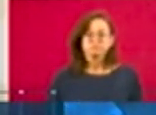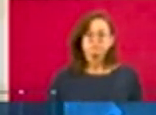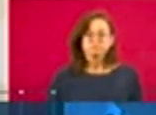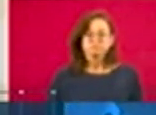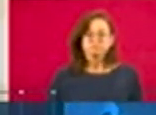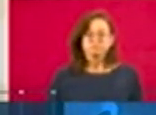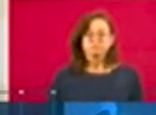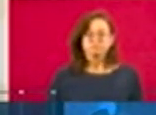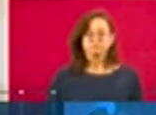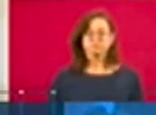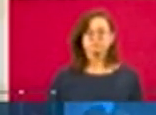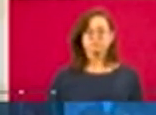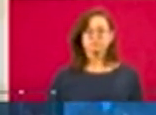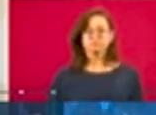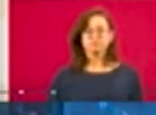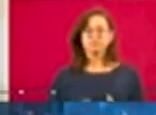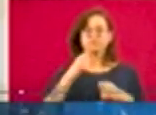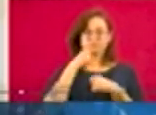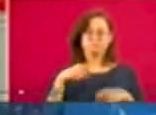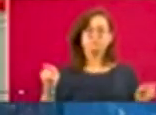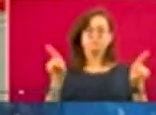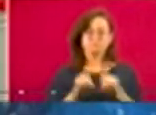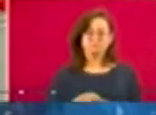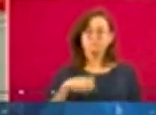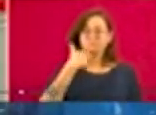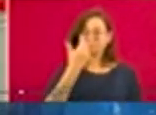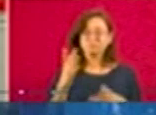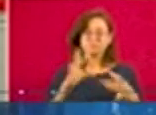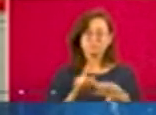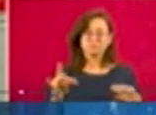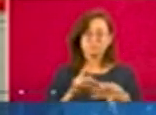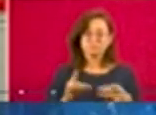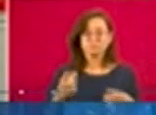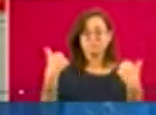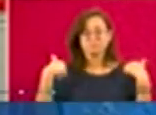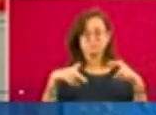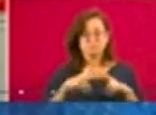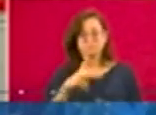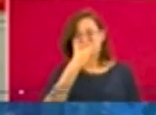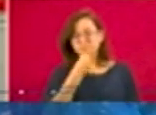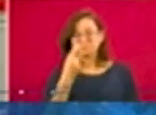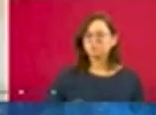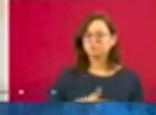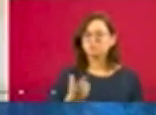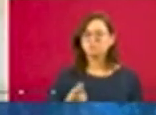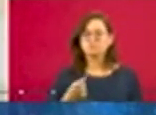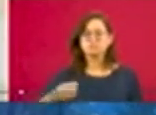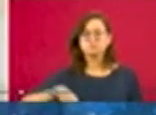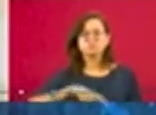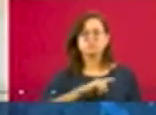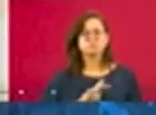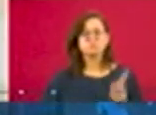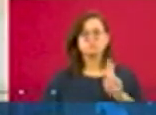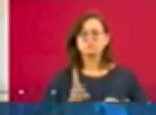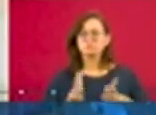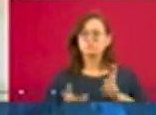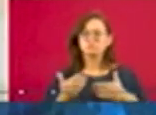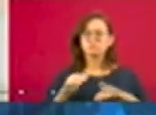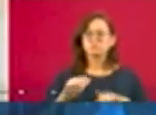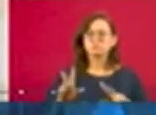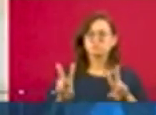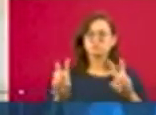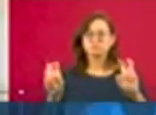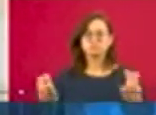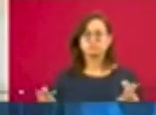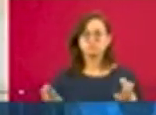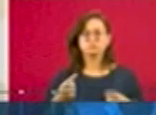regresa a clases en el momento en que lo haga. Esa es una preocupación que tenemos para evitar el rezago. Y quizá para